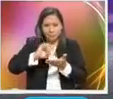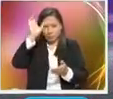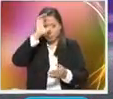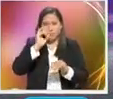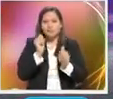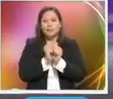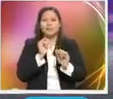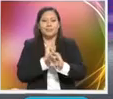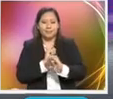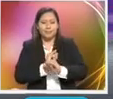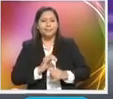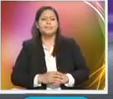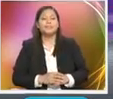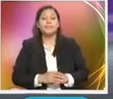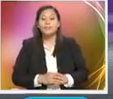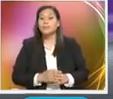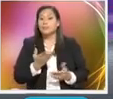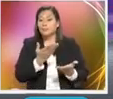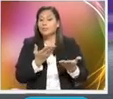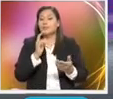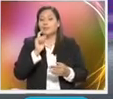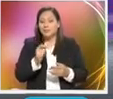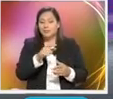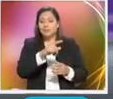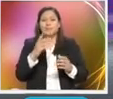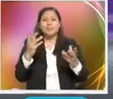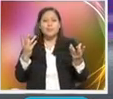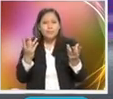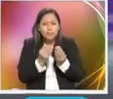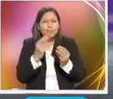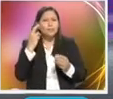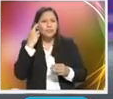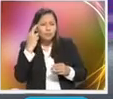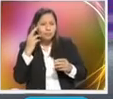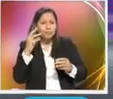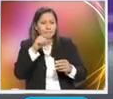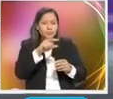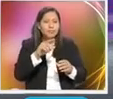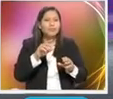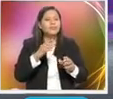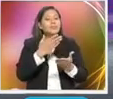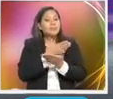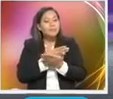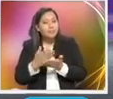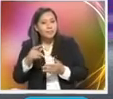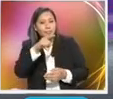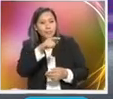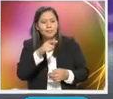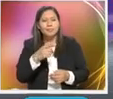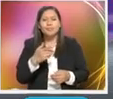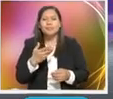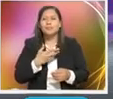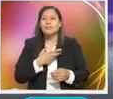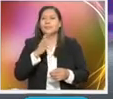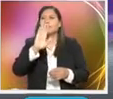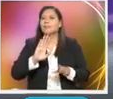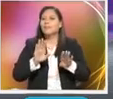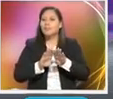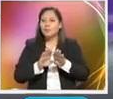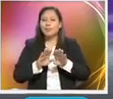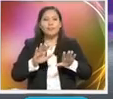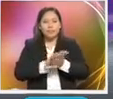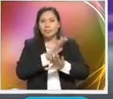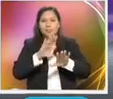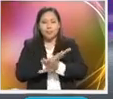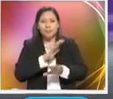Digital. Entonces, digamos que la recopilación de sonidos, como dices tú, y que aparte tienen como ese cambio